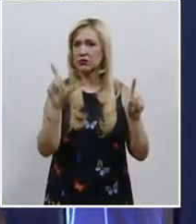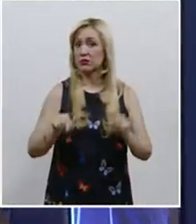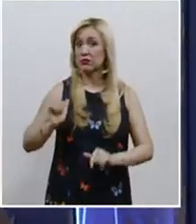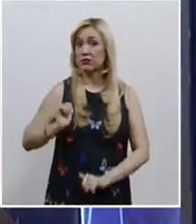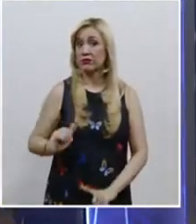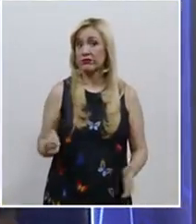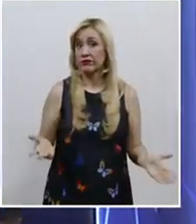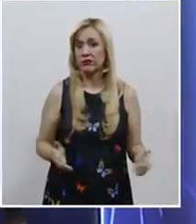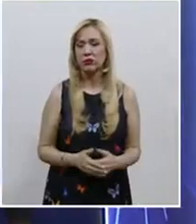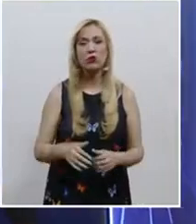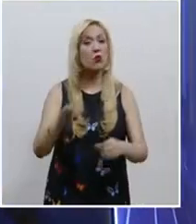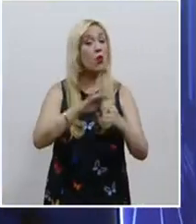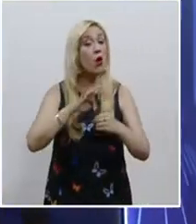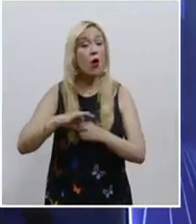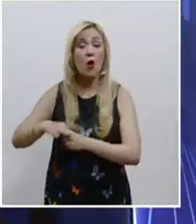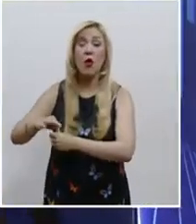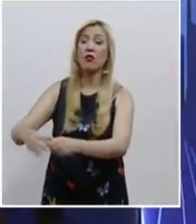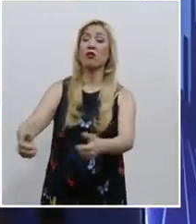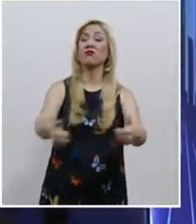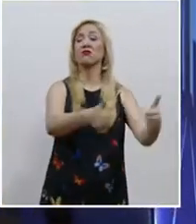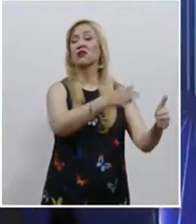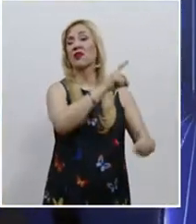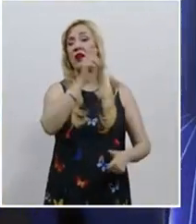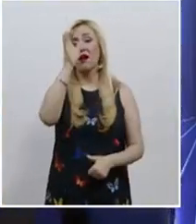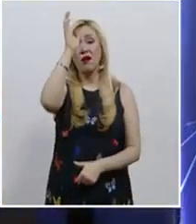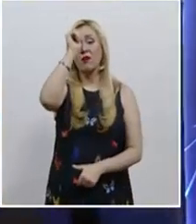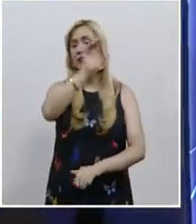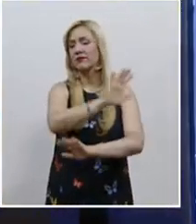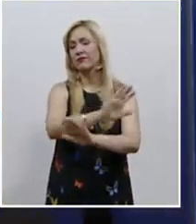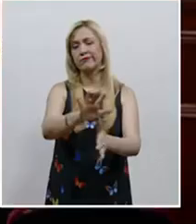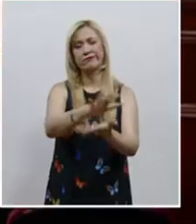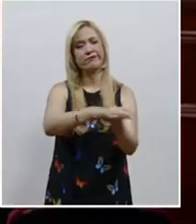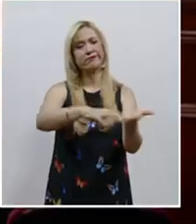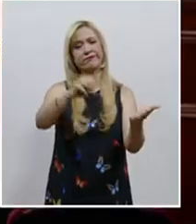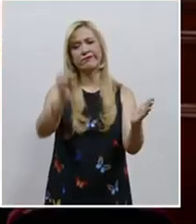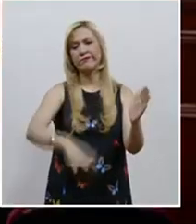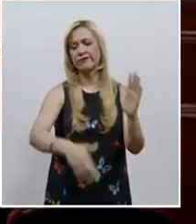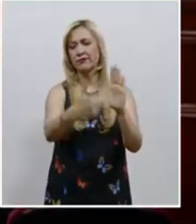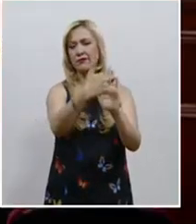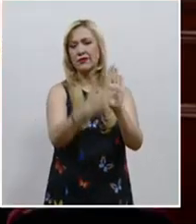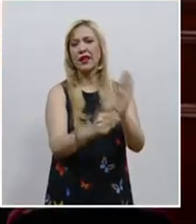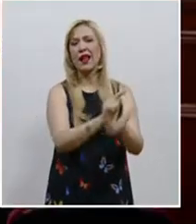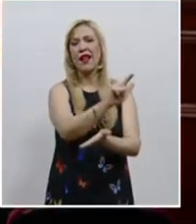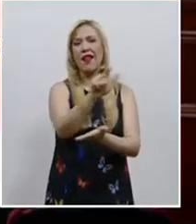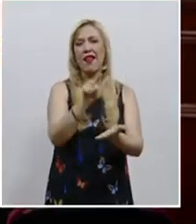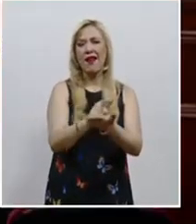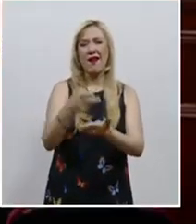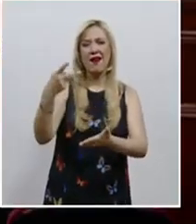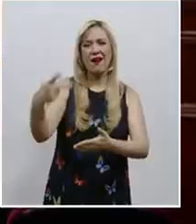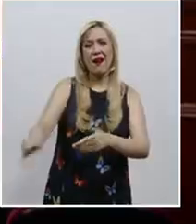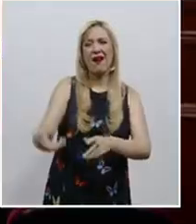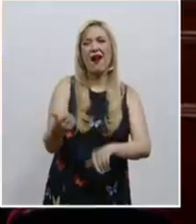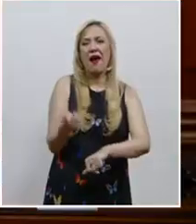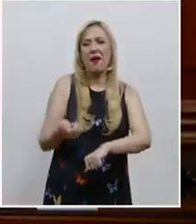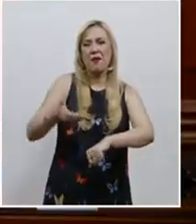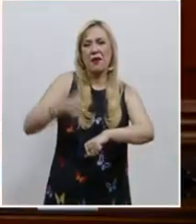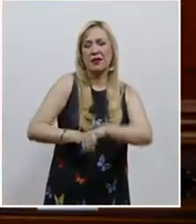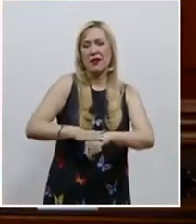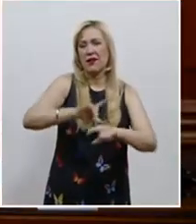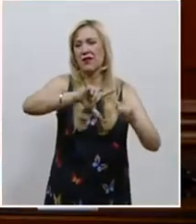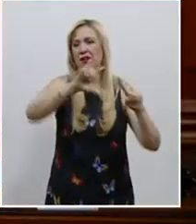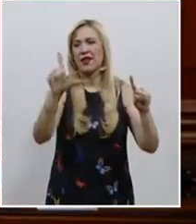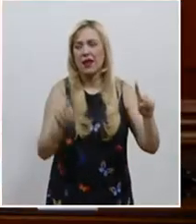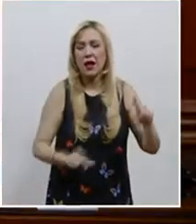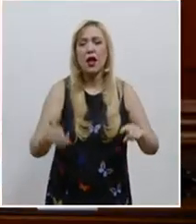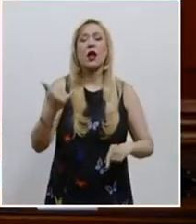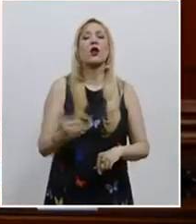Por mayoría de votos, el Pleno de la Suprema Corte declaró la invalidez de las disposiciones de las leyes orgánicas de la Administración Pública Federal y